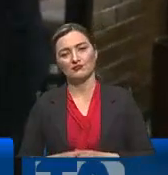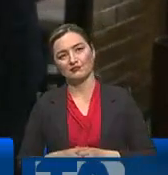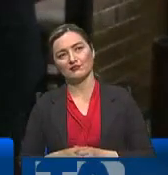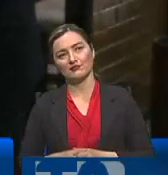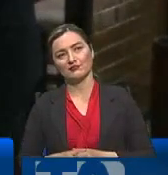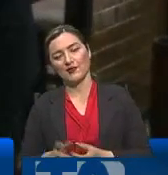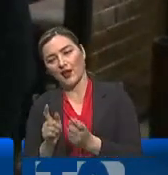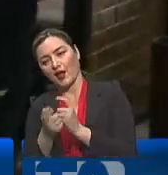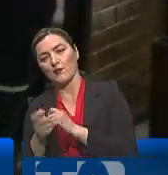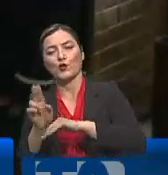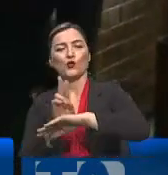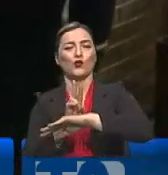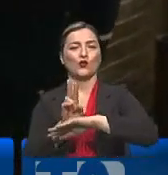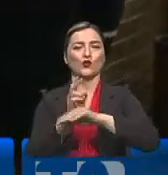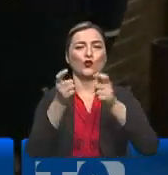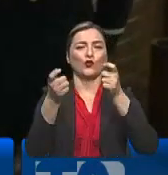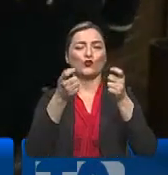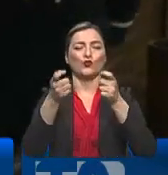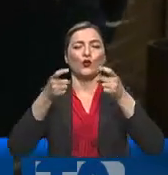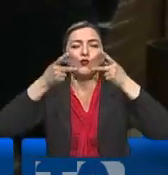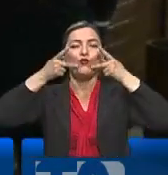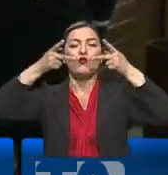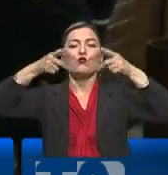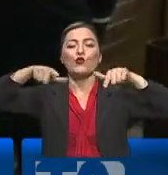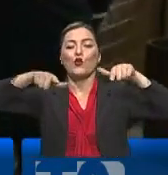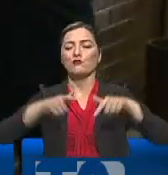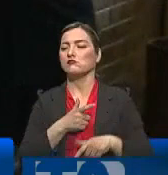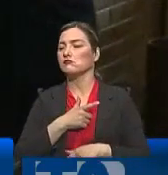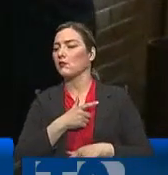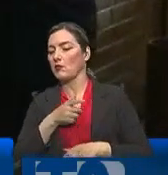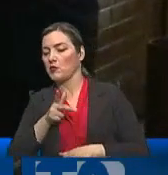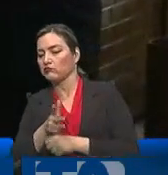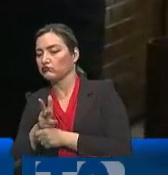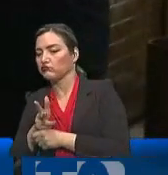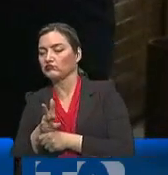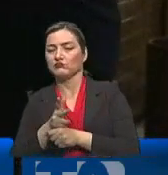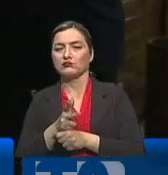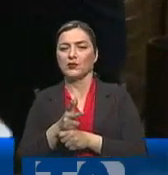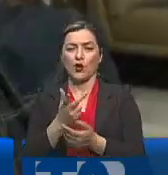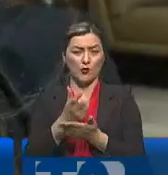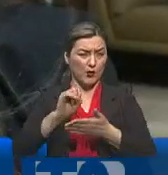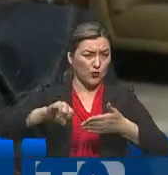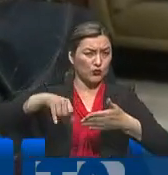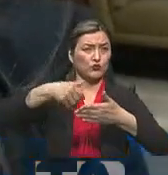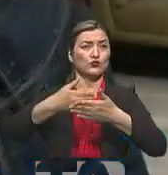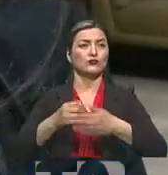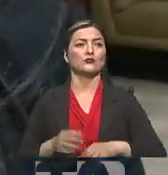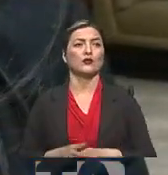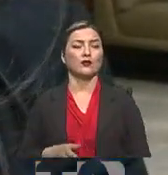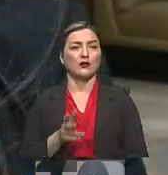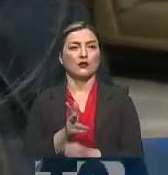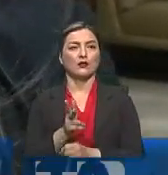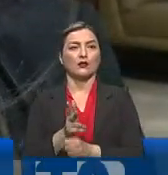otro uso, que en este caso es el de control de espacio público. Entonces habría que saber, ¿se justificó esa compra? Esos body